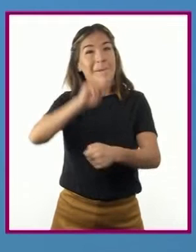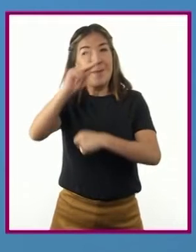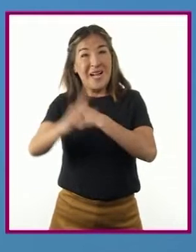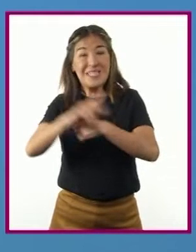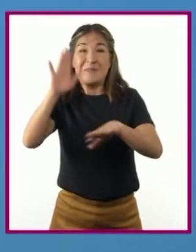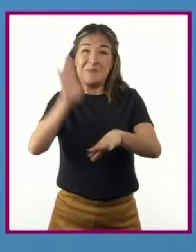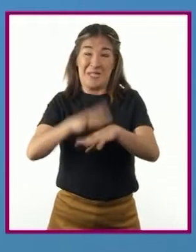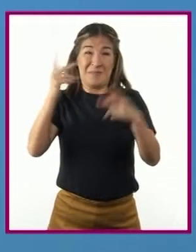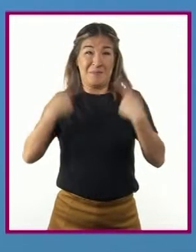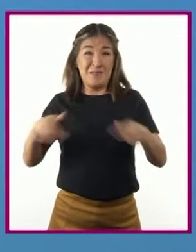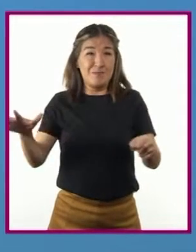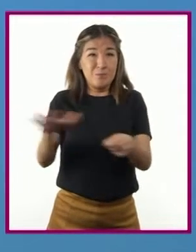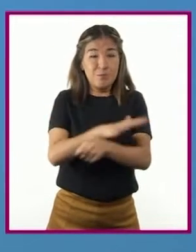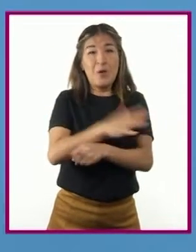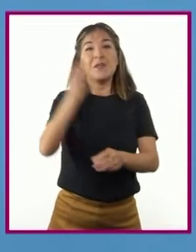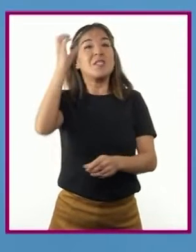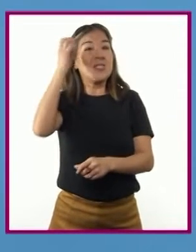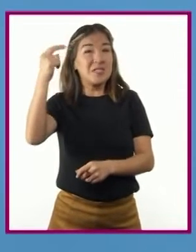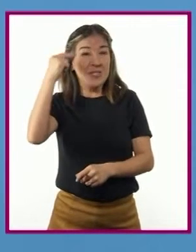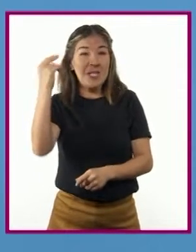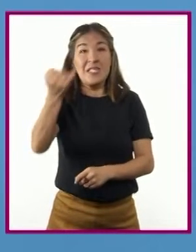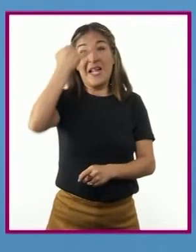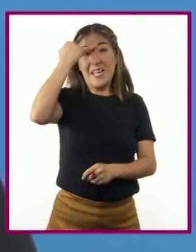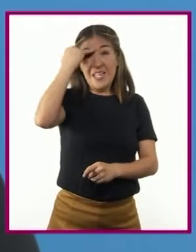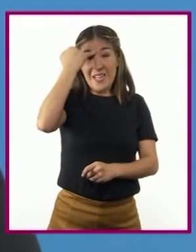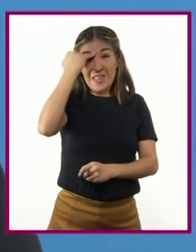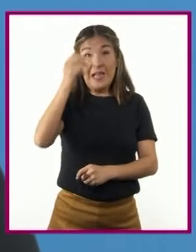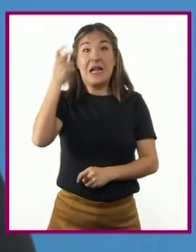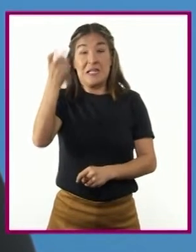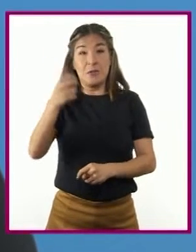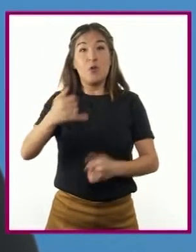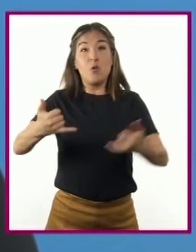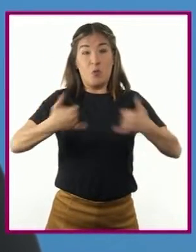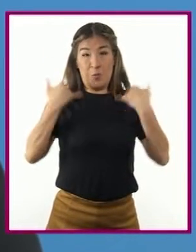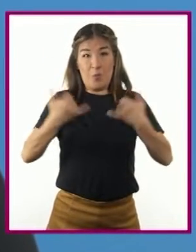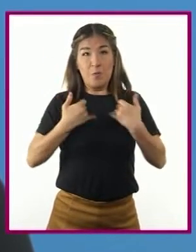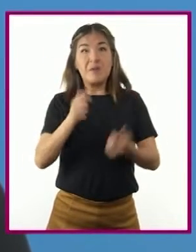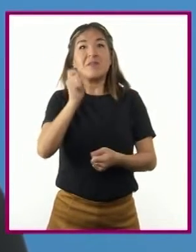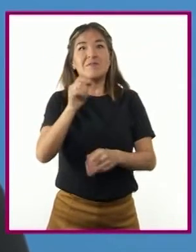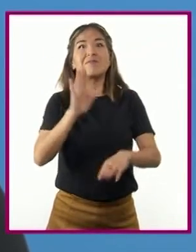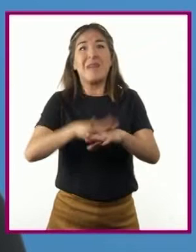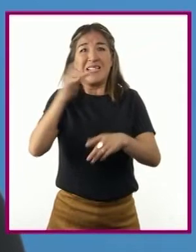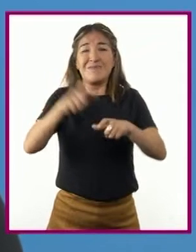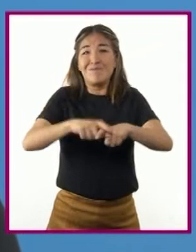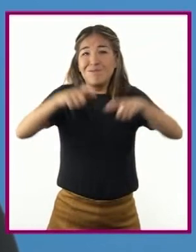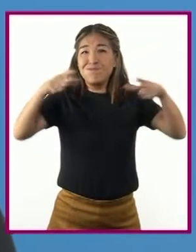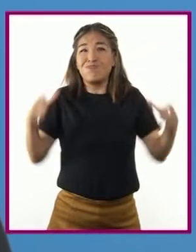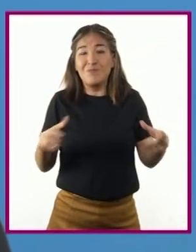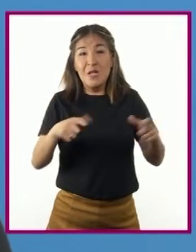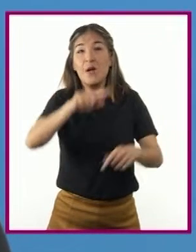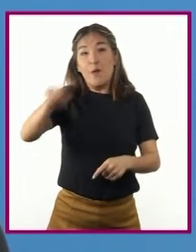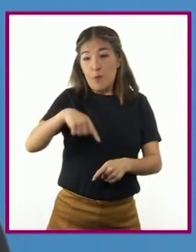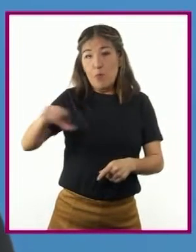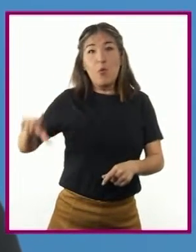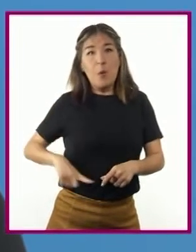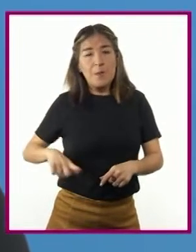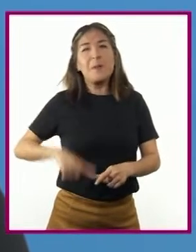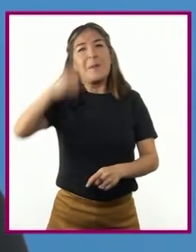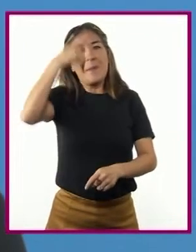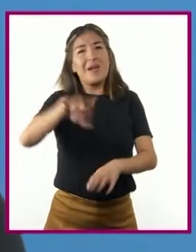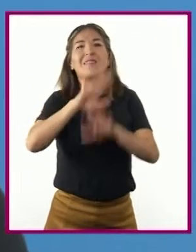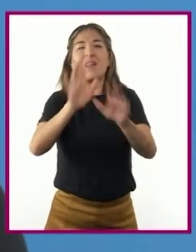mundo, como China o India, la población joven predomina y los gobiernos aplican